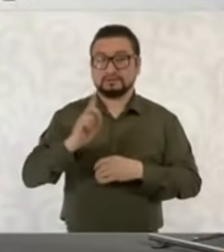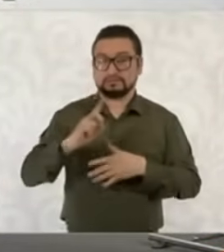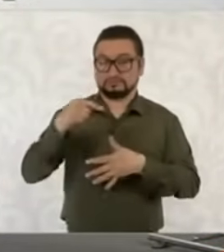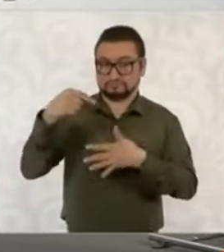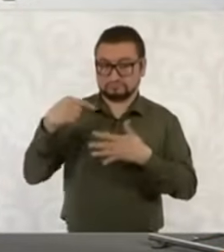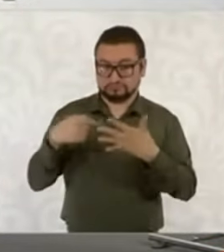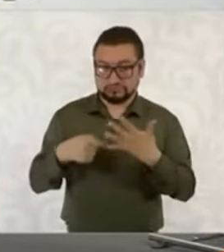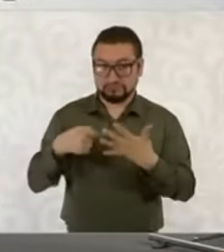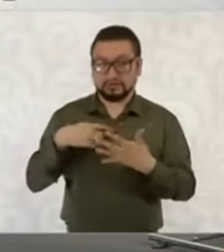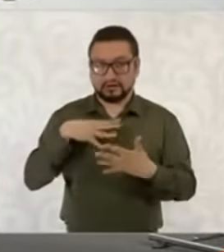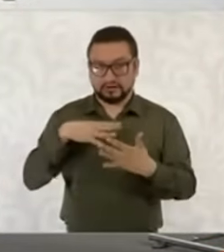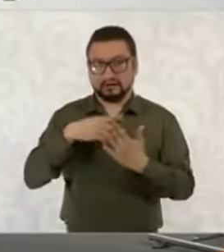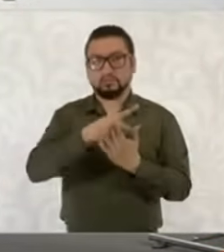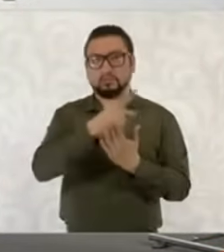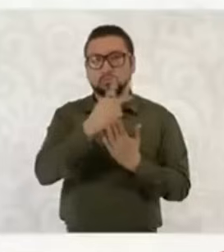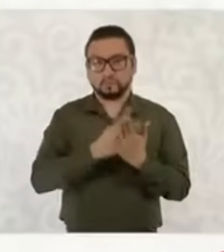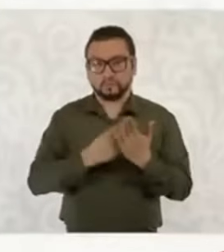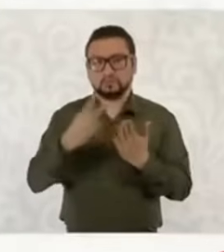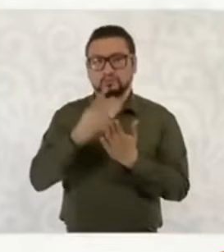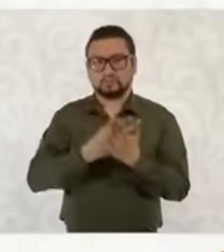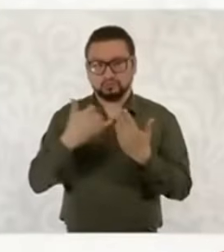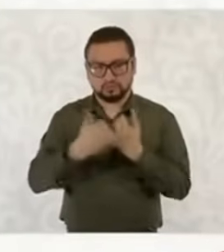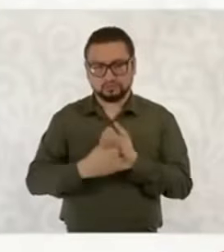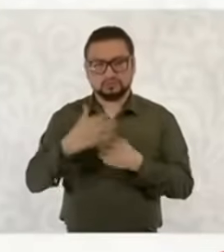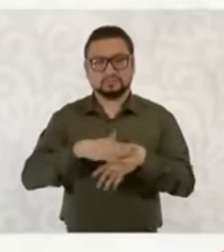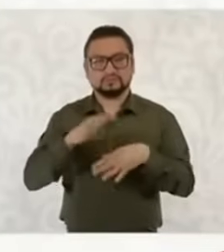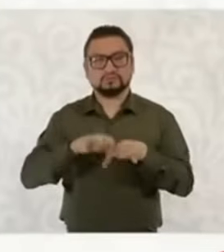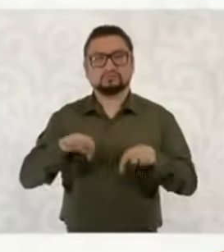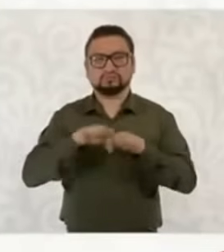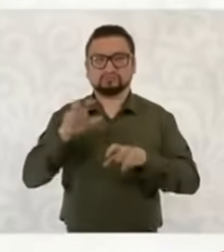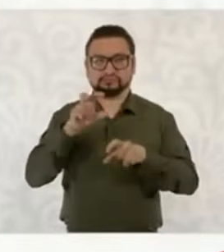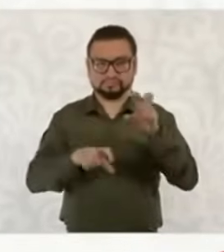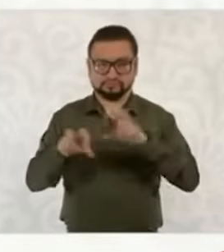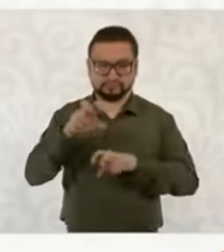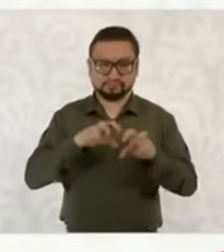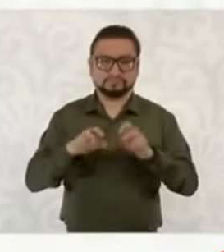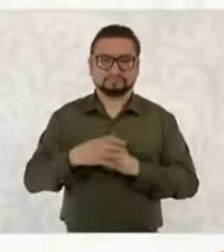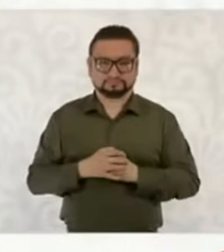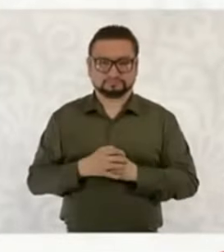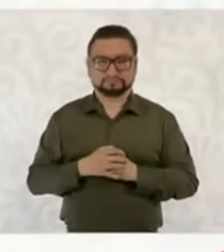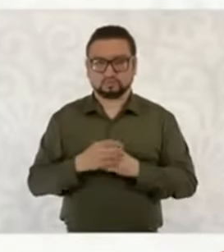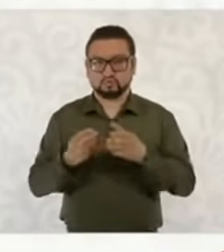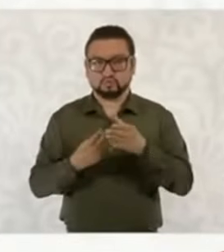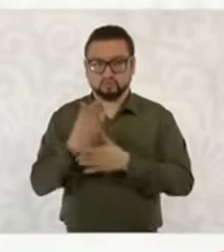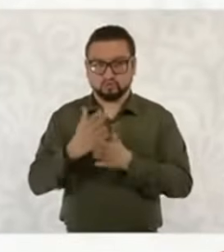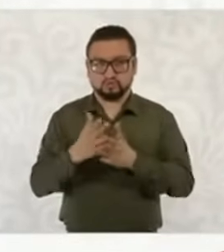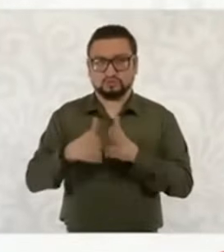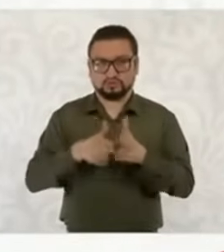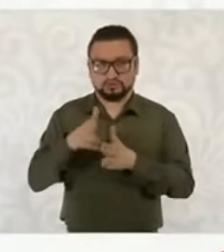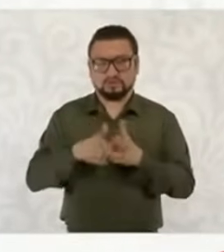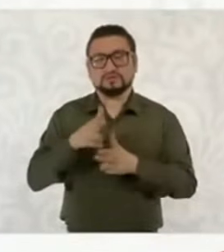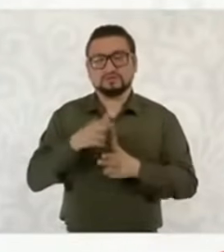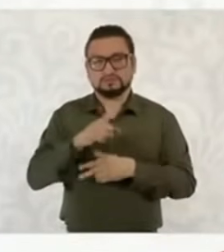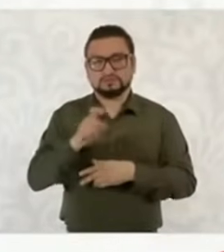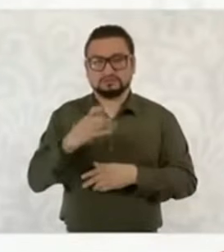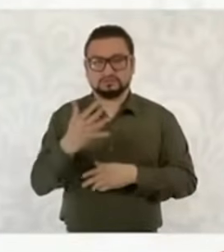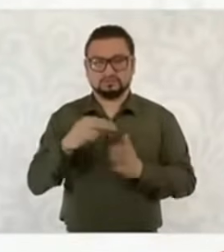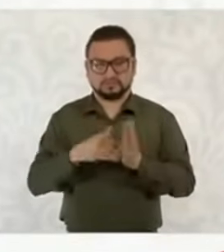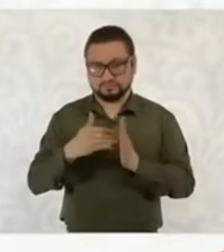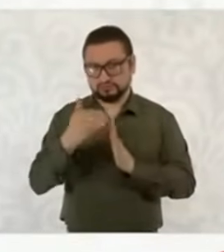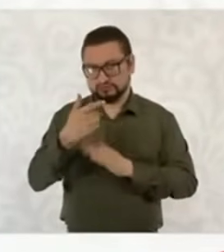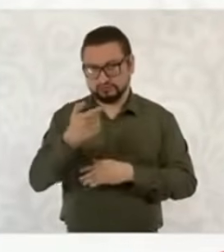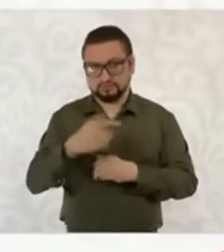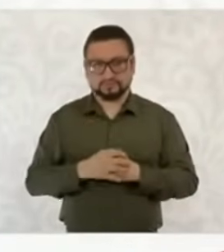detalle los programas y proyectos prioritarios de inversión, nuevos trenes, 105,000 millones de pesos,